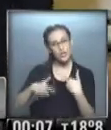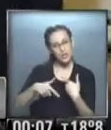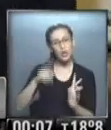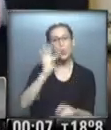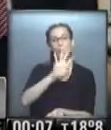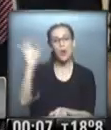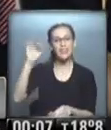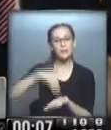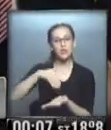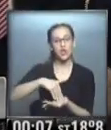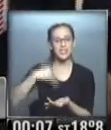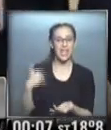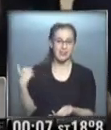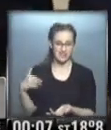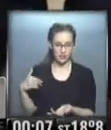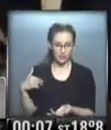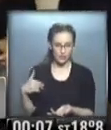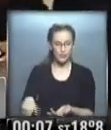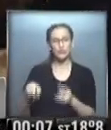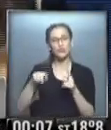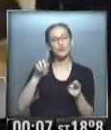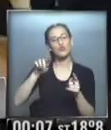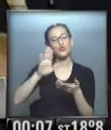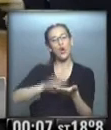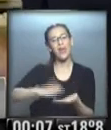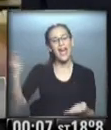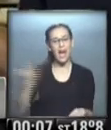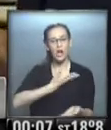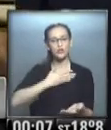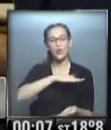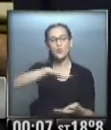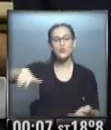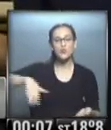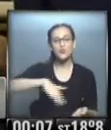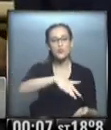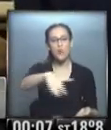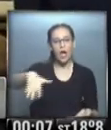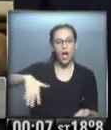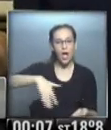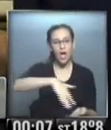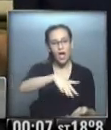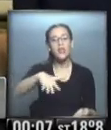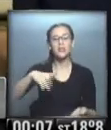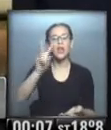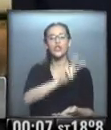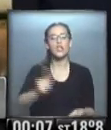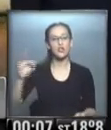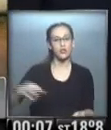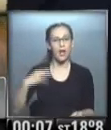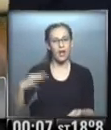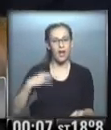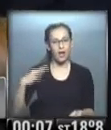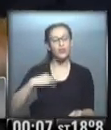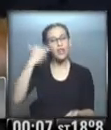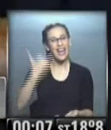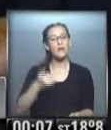40 millones de argentinos. Al encabezar un acto en el Salón de las Mujeres Argentinas del Bicentenario, en el que estaba presente la científica repatriada María